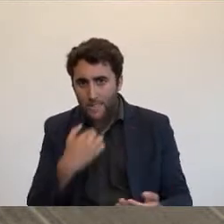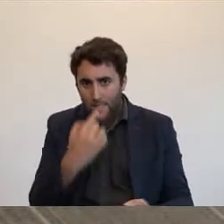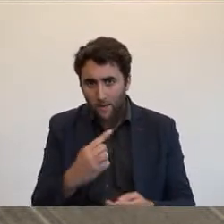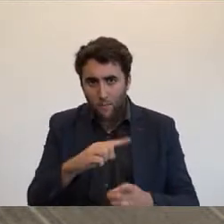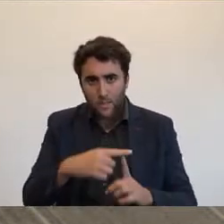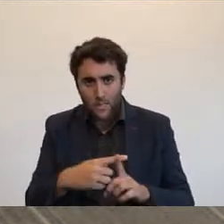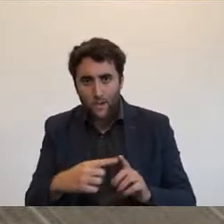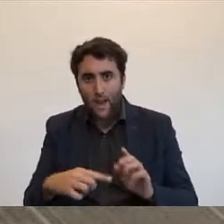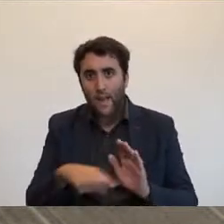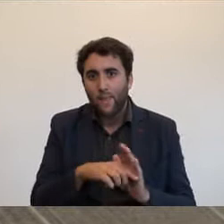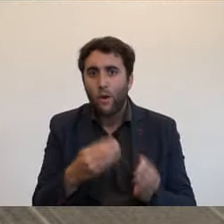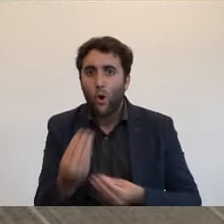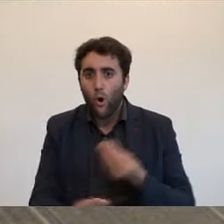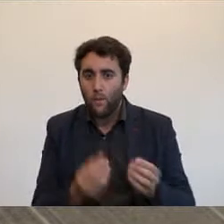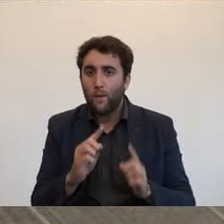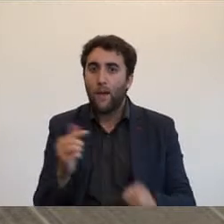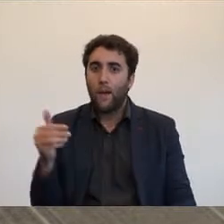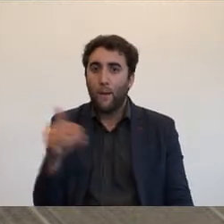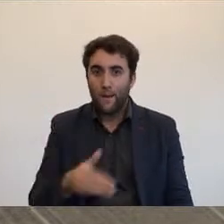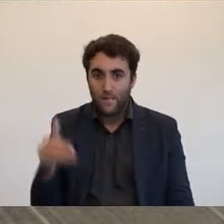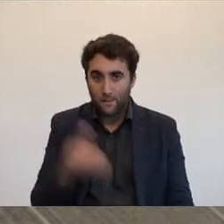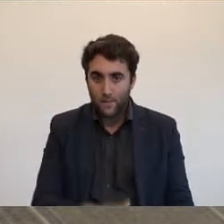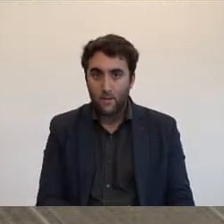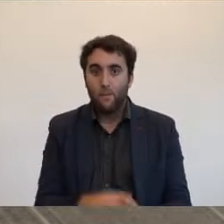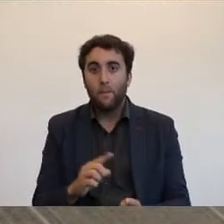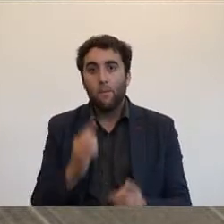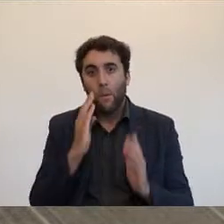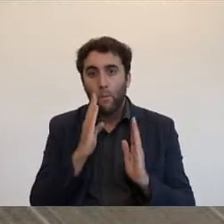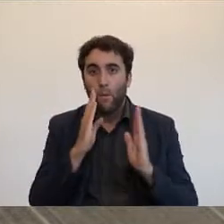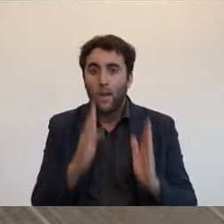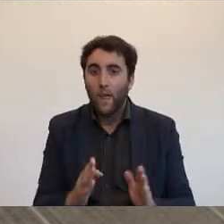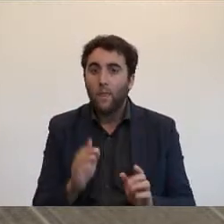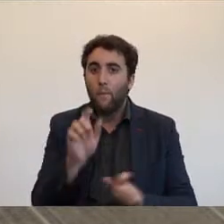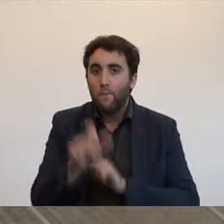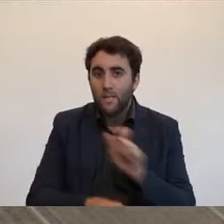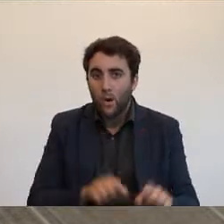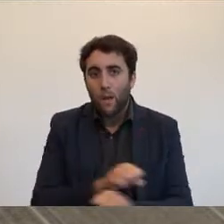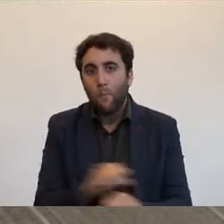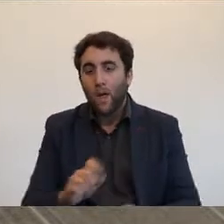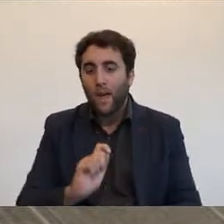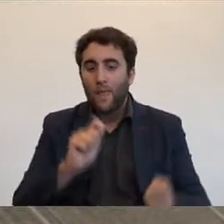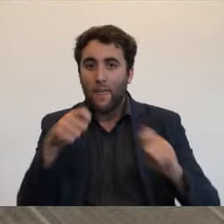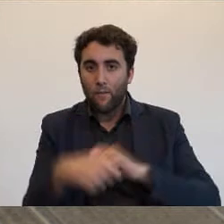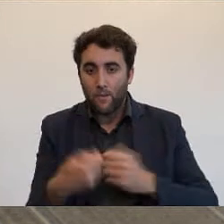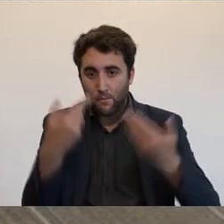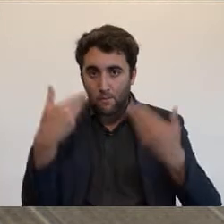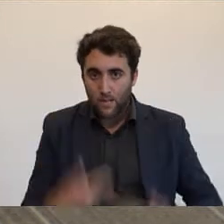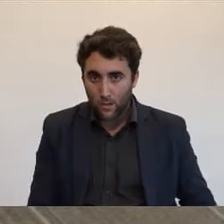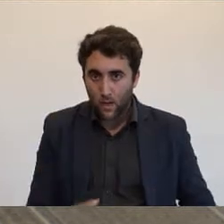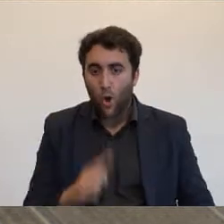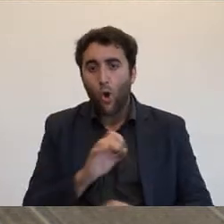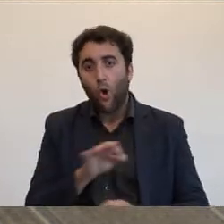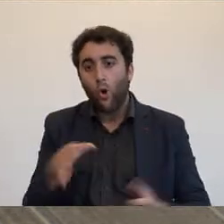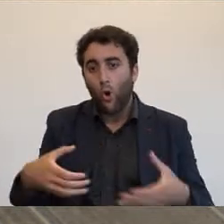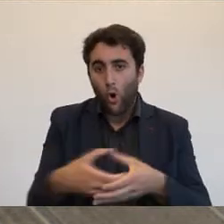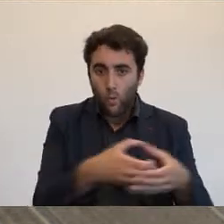creativas, de creación y de participación, incentivando el uso de las mismas para la transformación individual, comunitaria